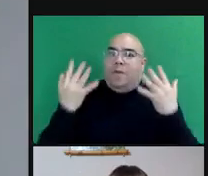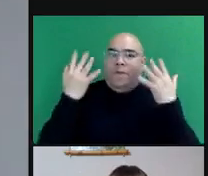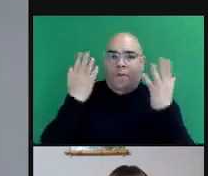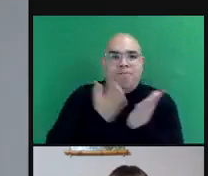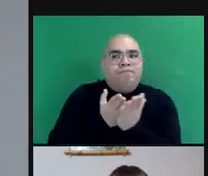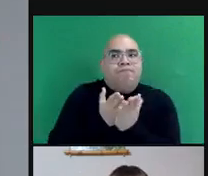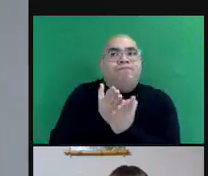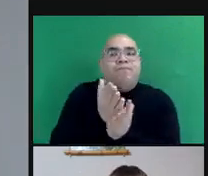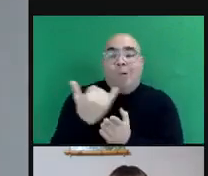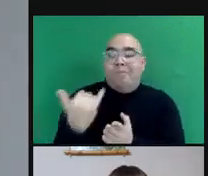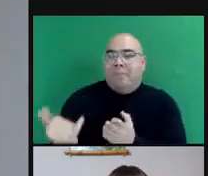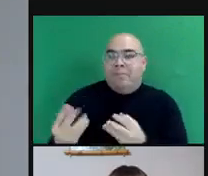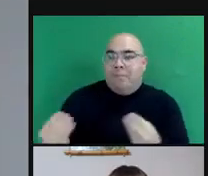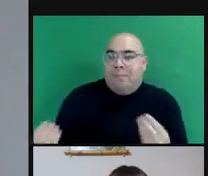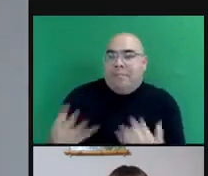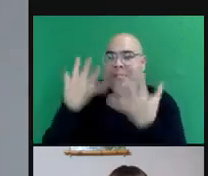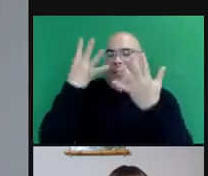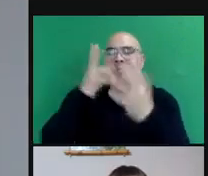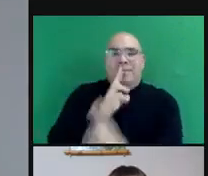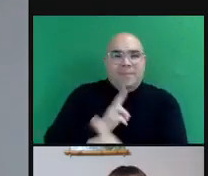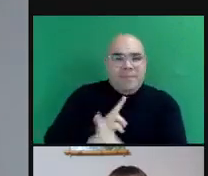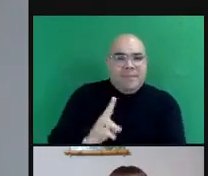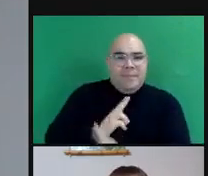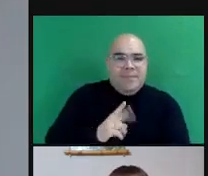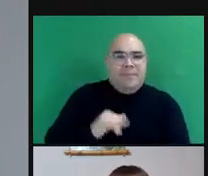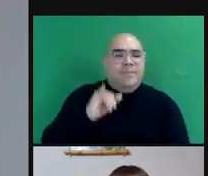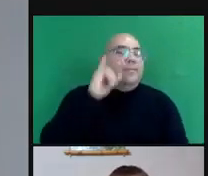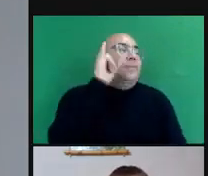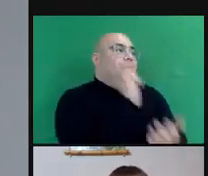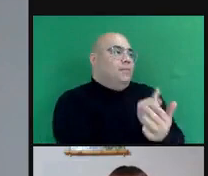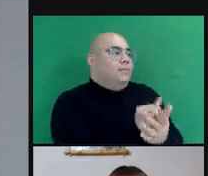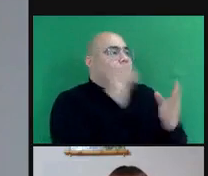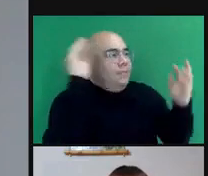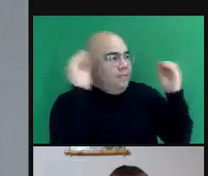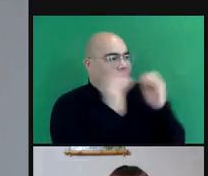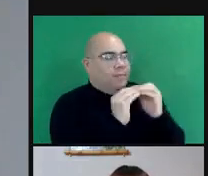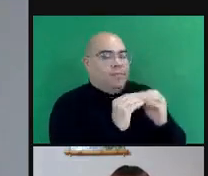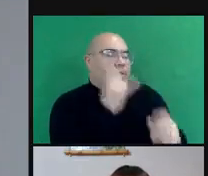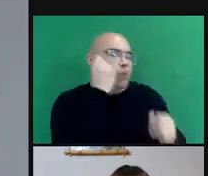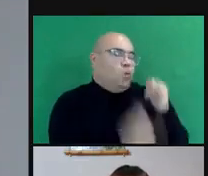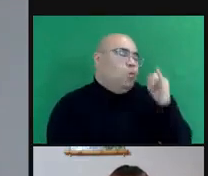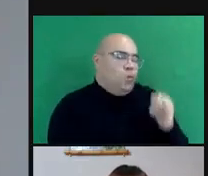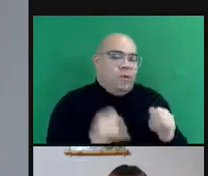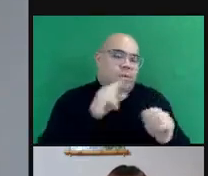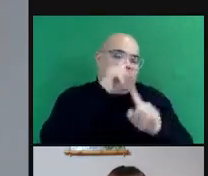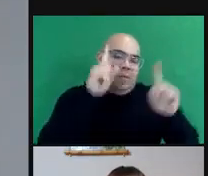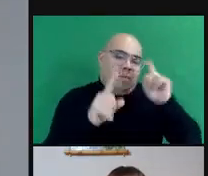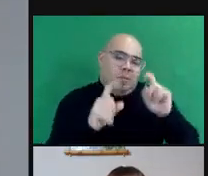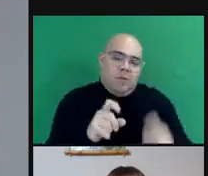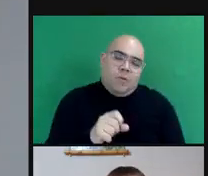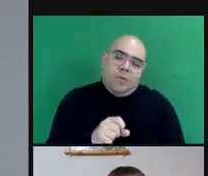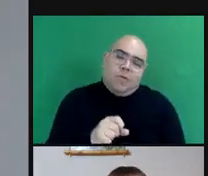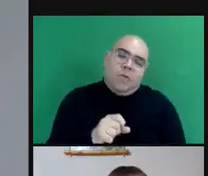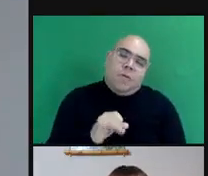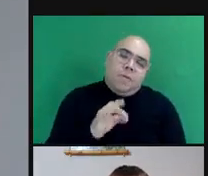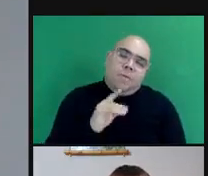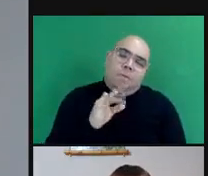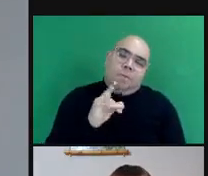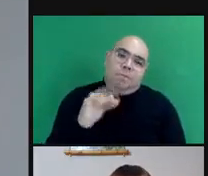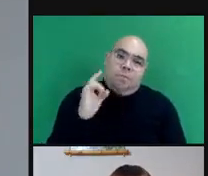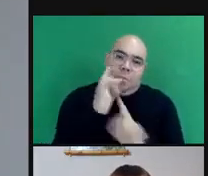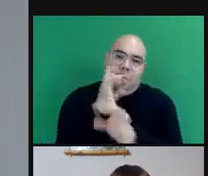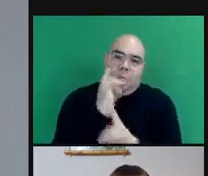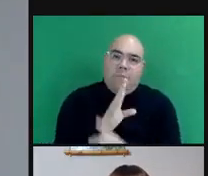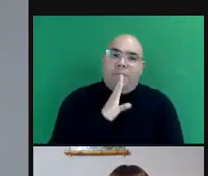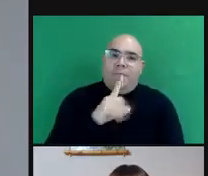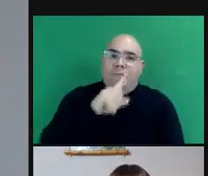cosa tiene que estar viva. De acuerdo. Bueno, y la última pregunta que tenemos en el chat va